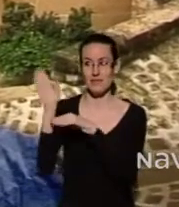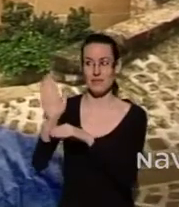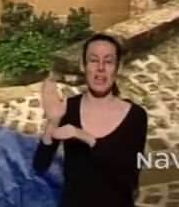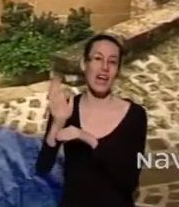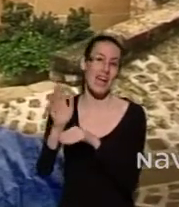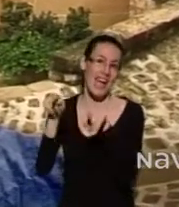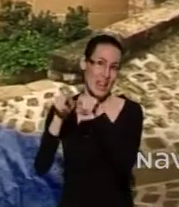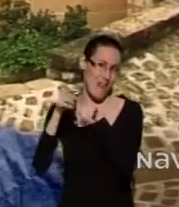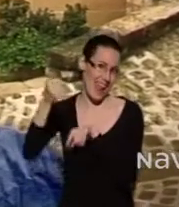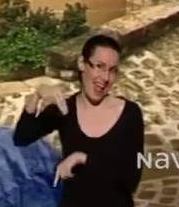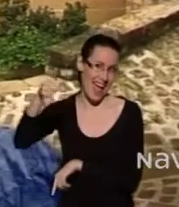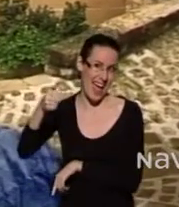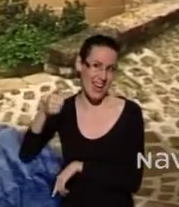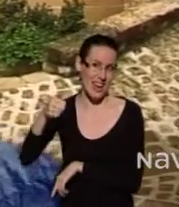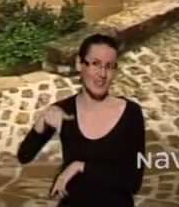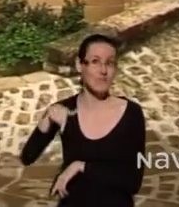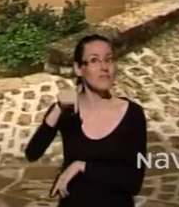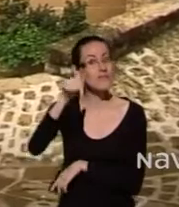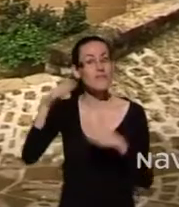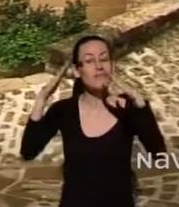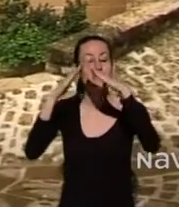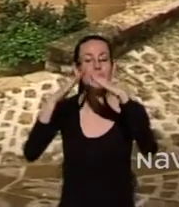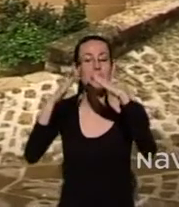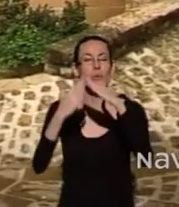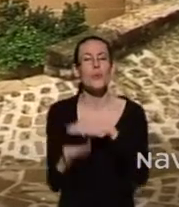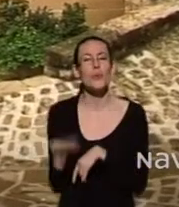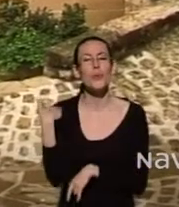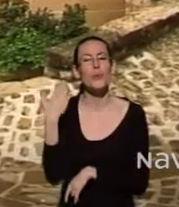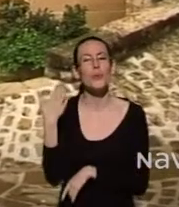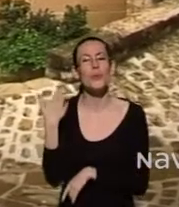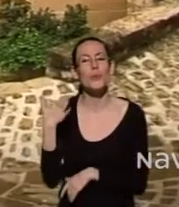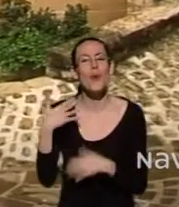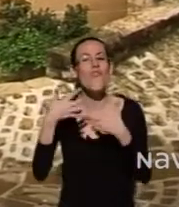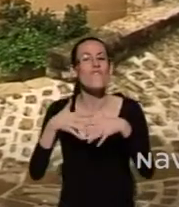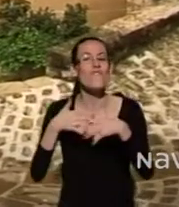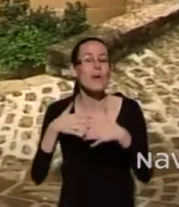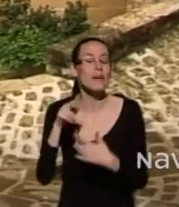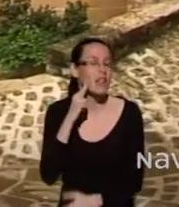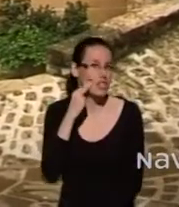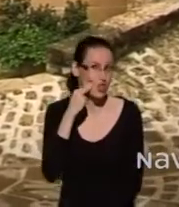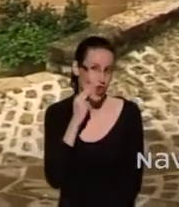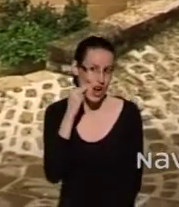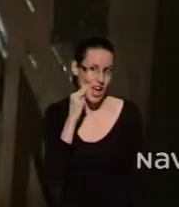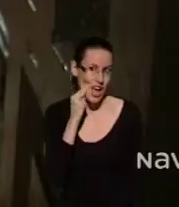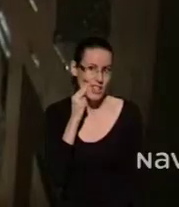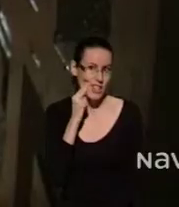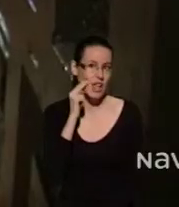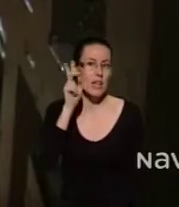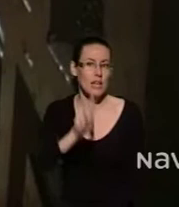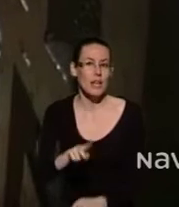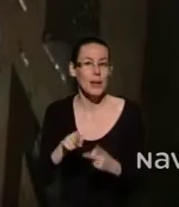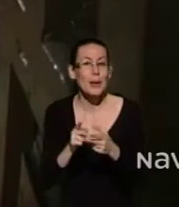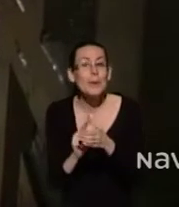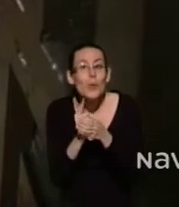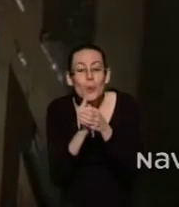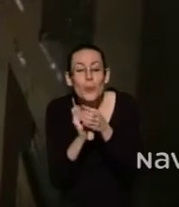Ana. Y estáis en esta casa, que fue una antigua fábrica de chocolate, de cera, de